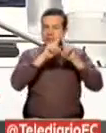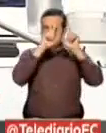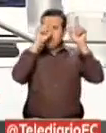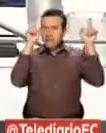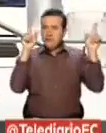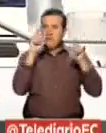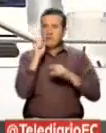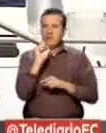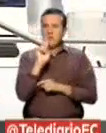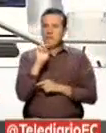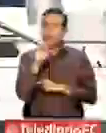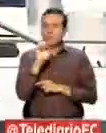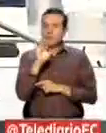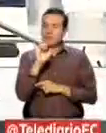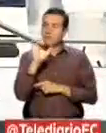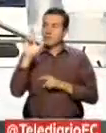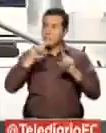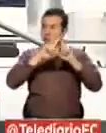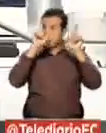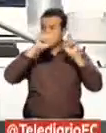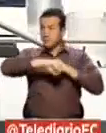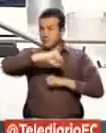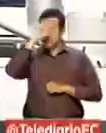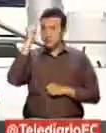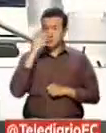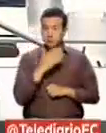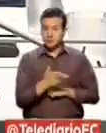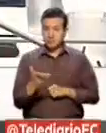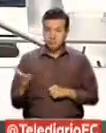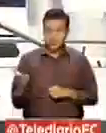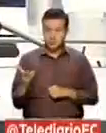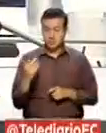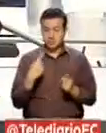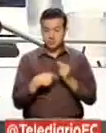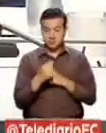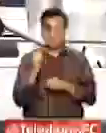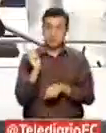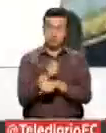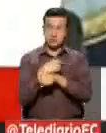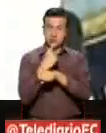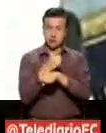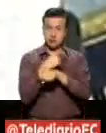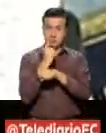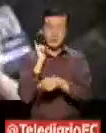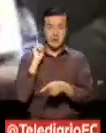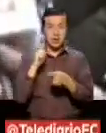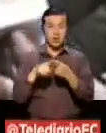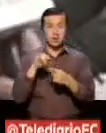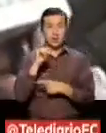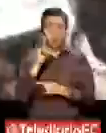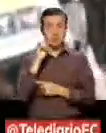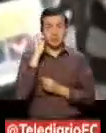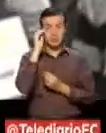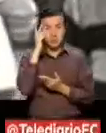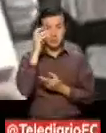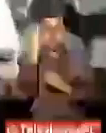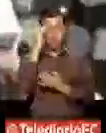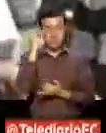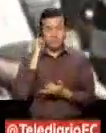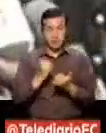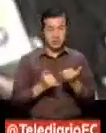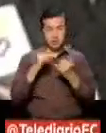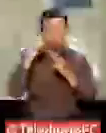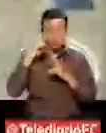Sumil, que es la ganadora del concurso de la venta de los helicópteros Drew. Hasta el día jueves se conocerá el informe final